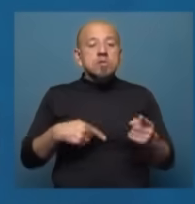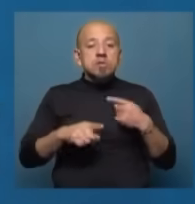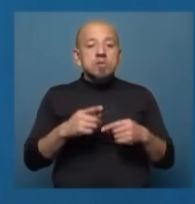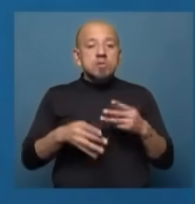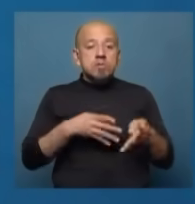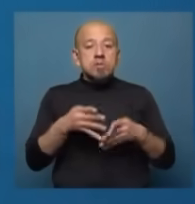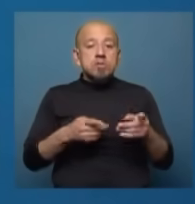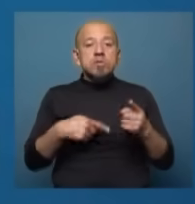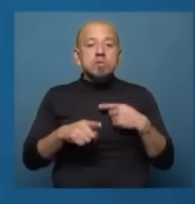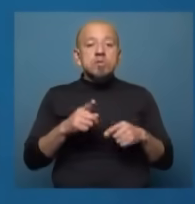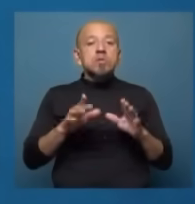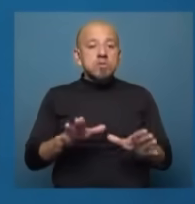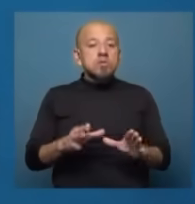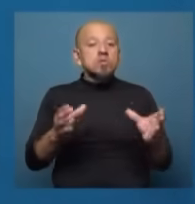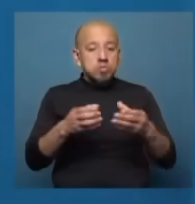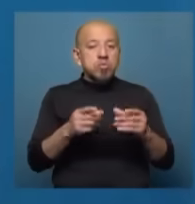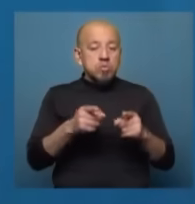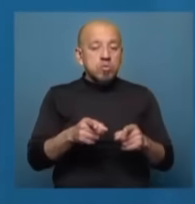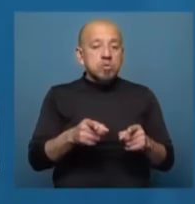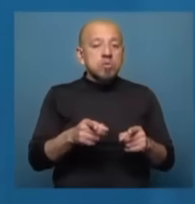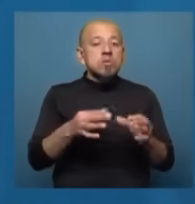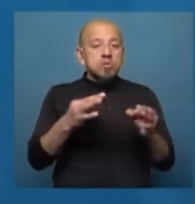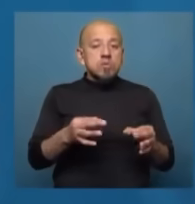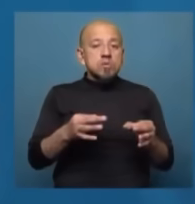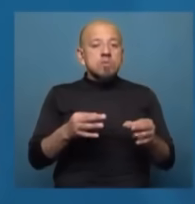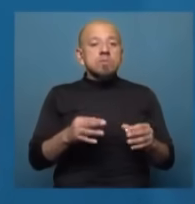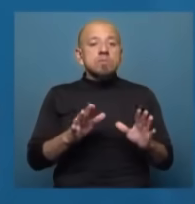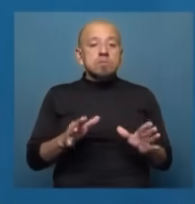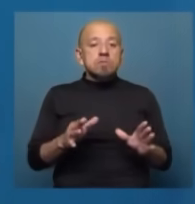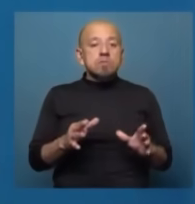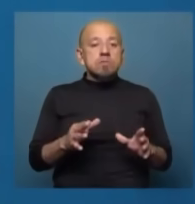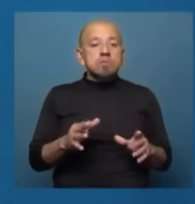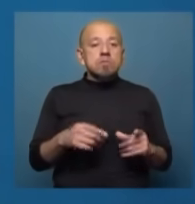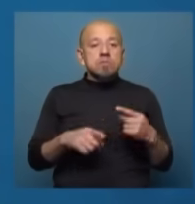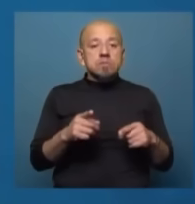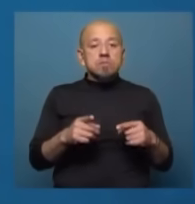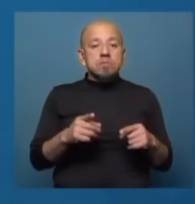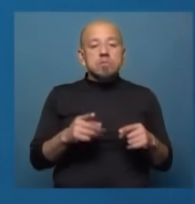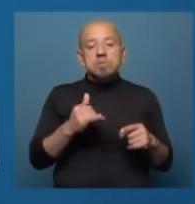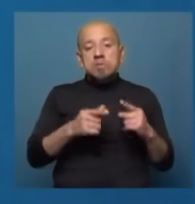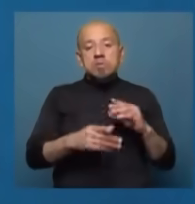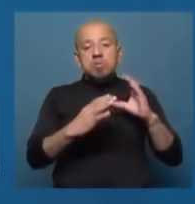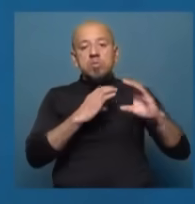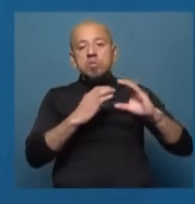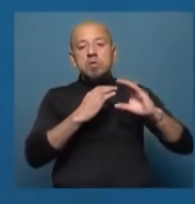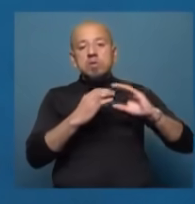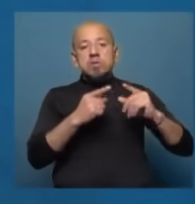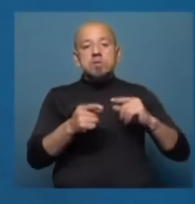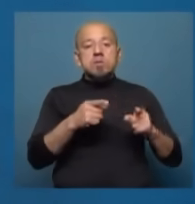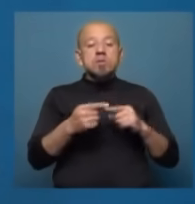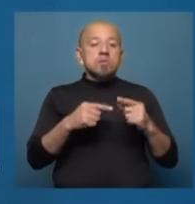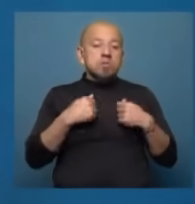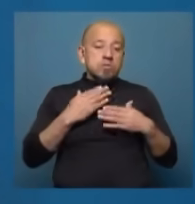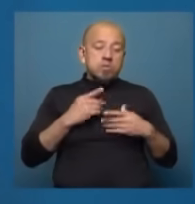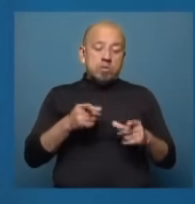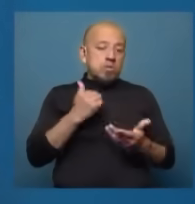funcionara eso creo que es un equipo muy acotado y y y y que tiene comunicación bien directa con ella en fin yo